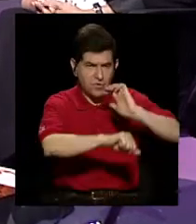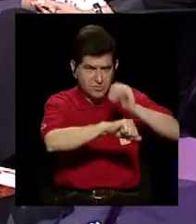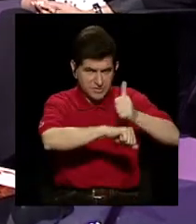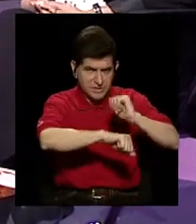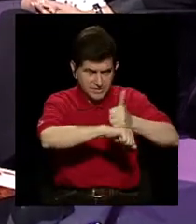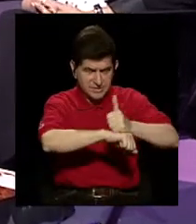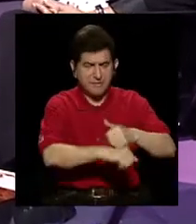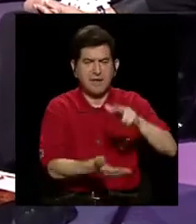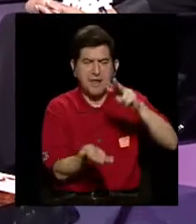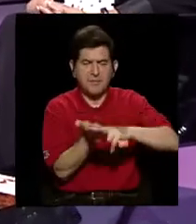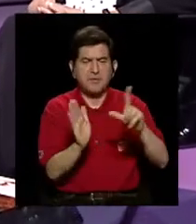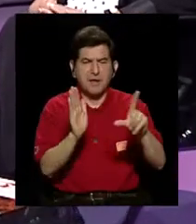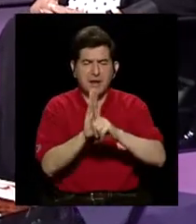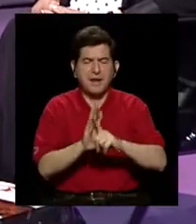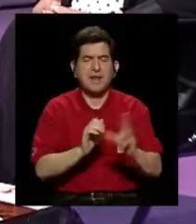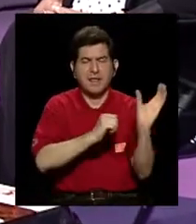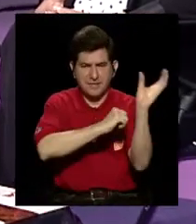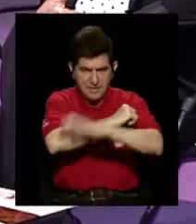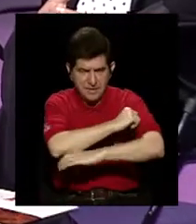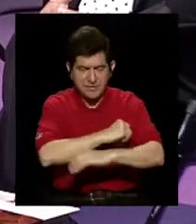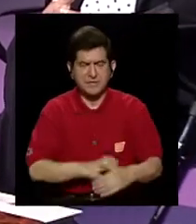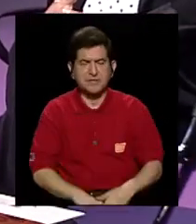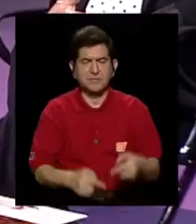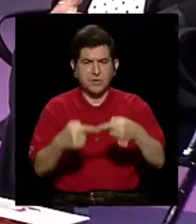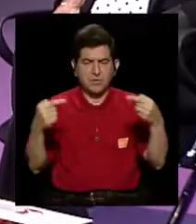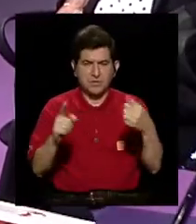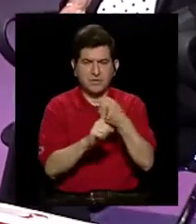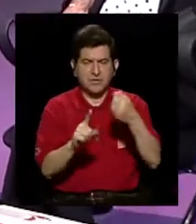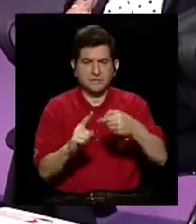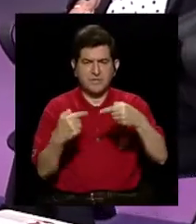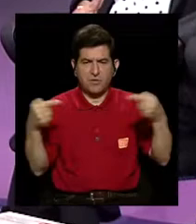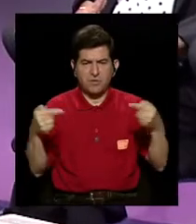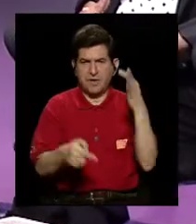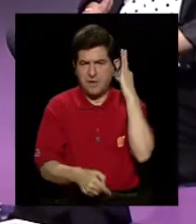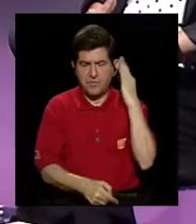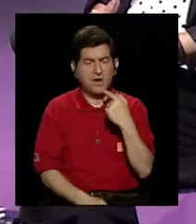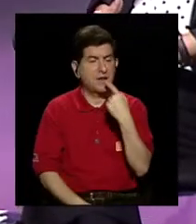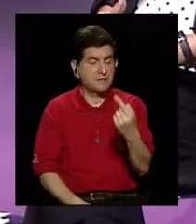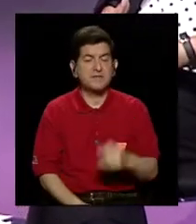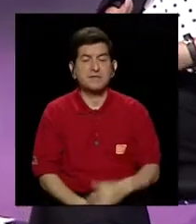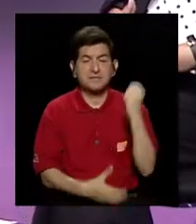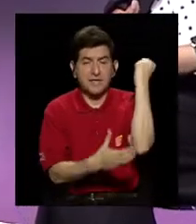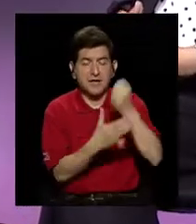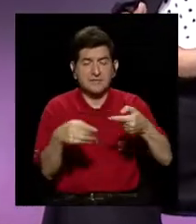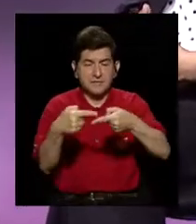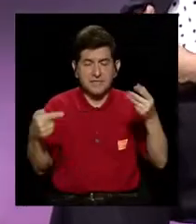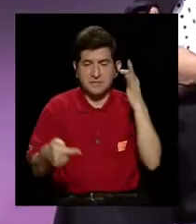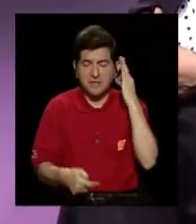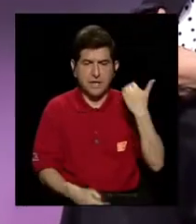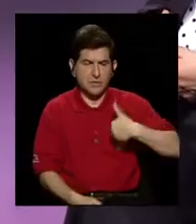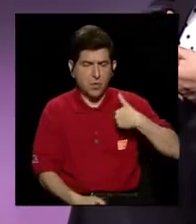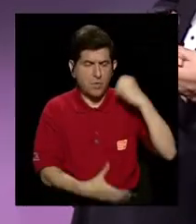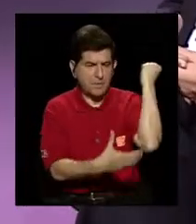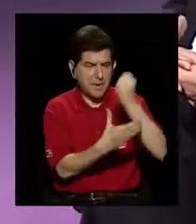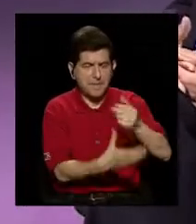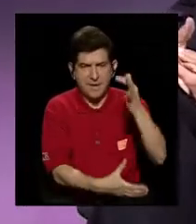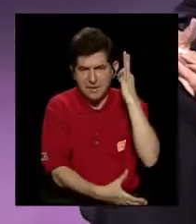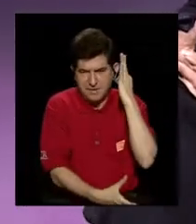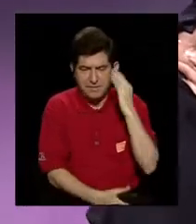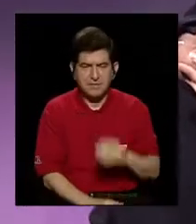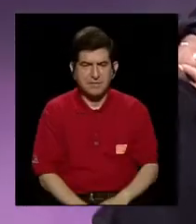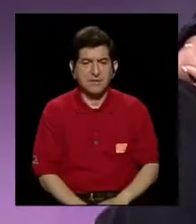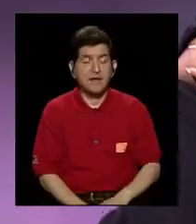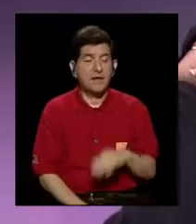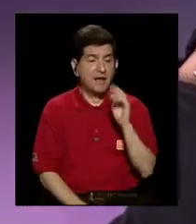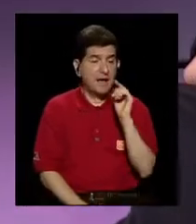ley de penalización, el artículo 21, como lo decía bien doña Dixie, habla de que el femicidio es el hombre que mate a la mujer